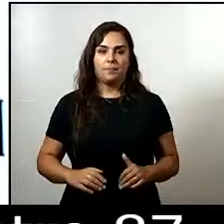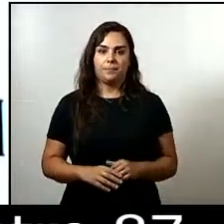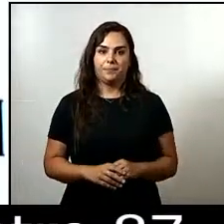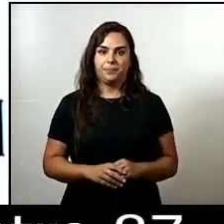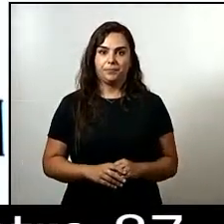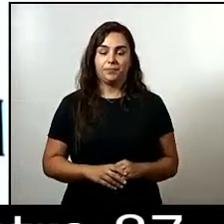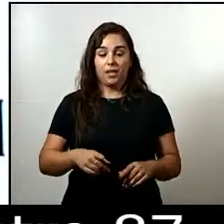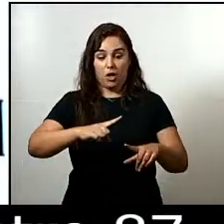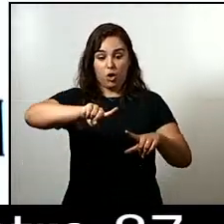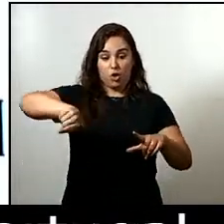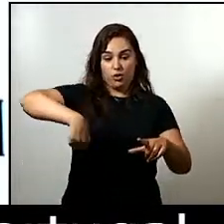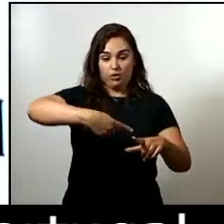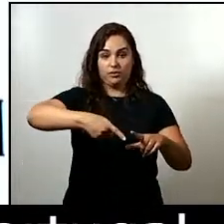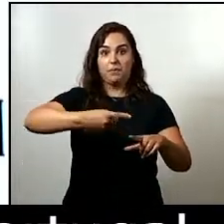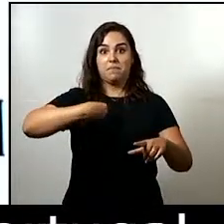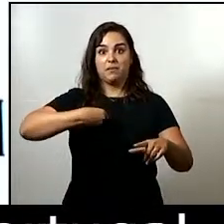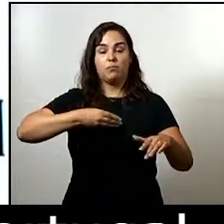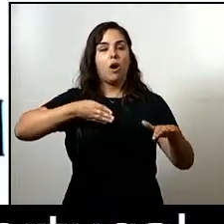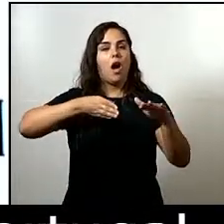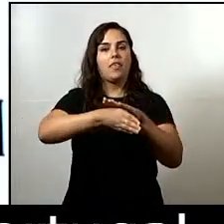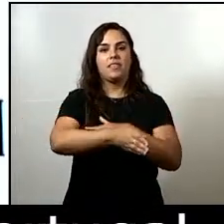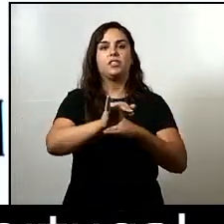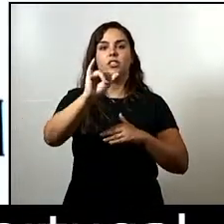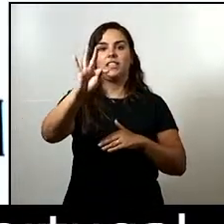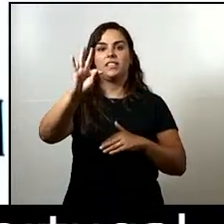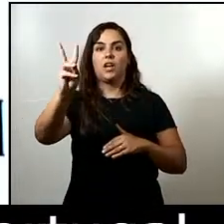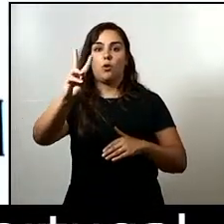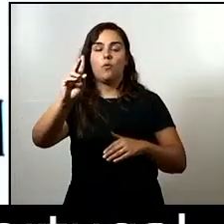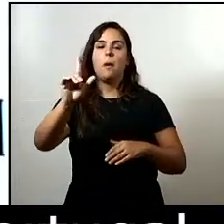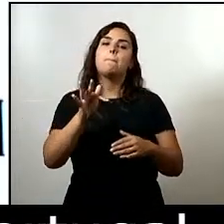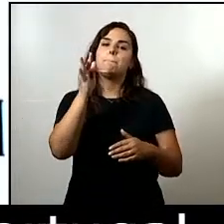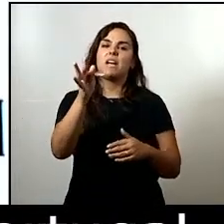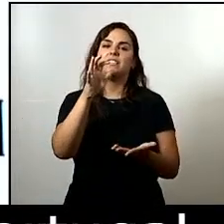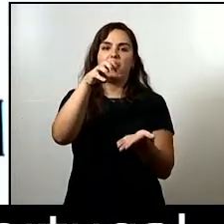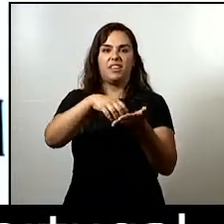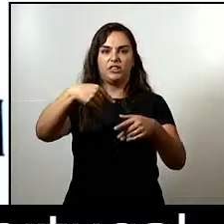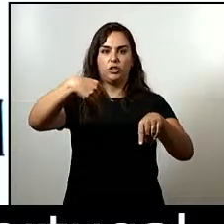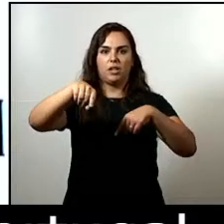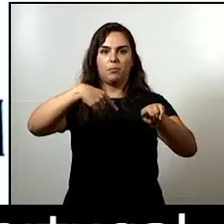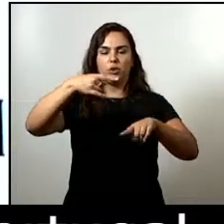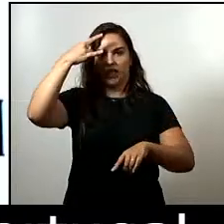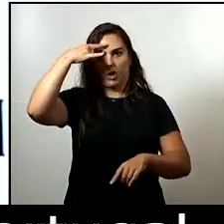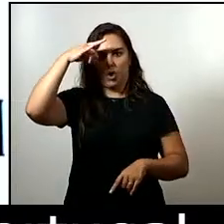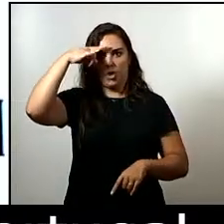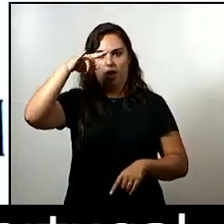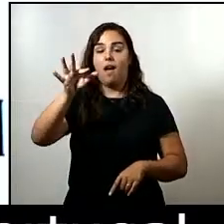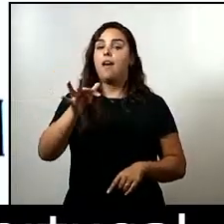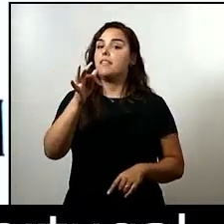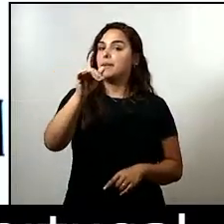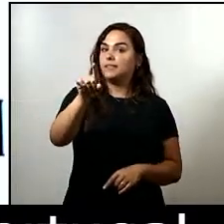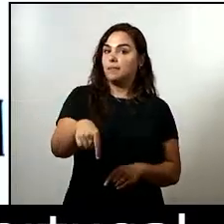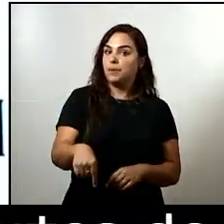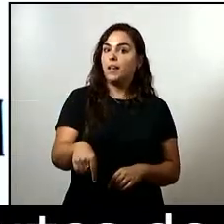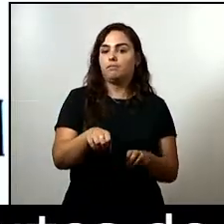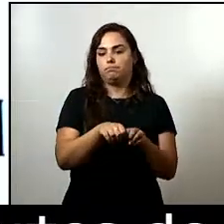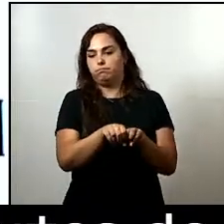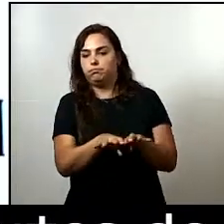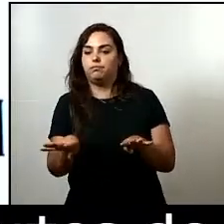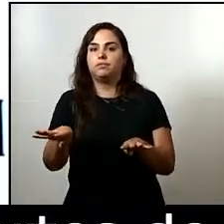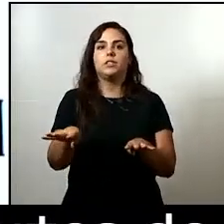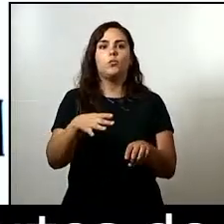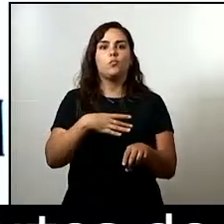Esta glorieta dará acceso a la ITV y al Centro de Transportes de Coria, y además tendrá un ramal